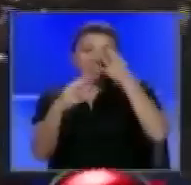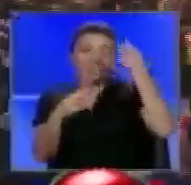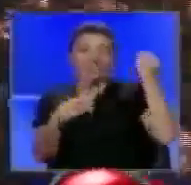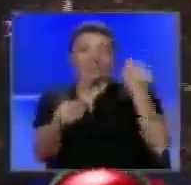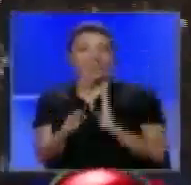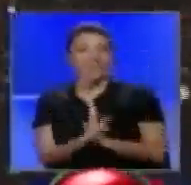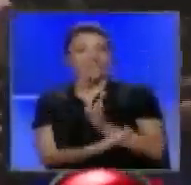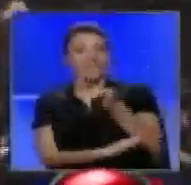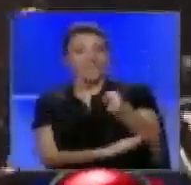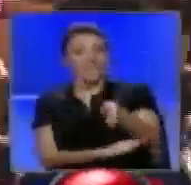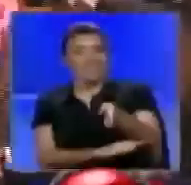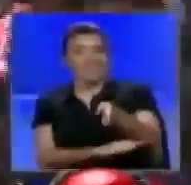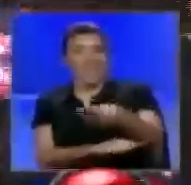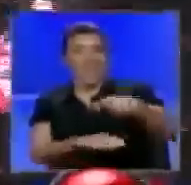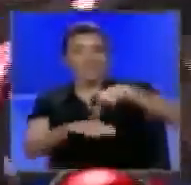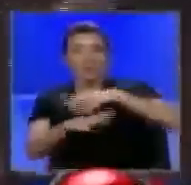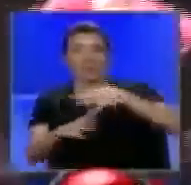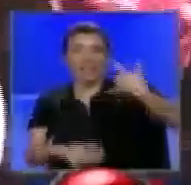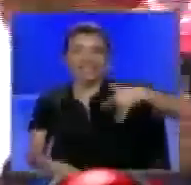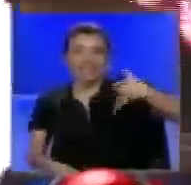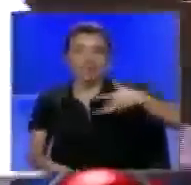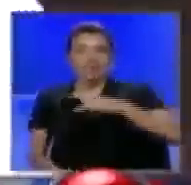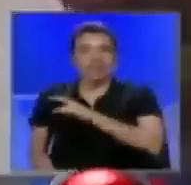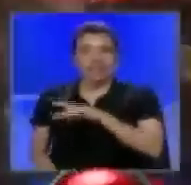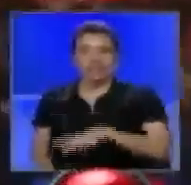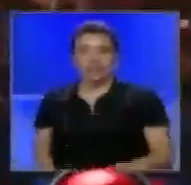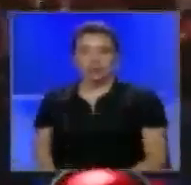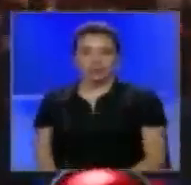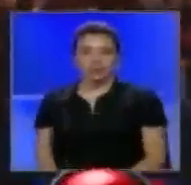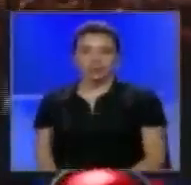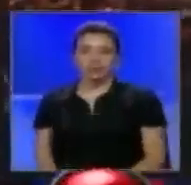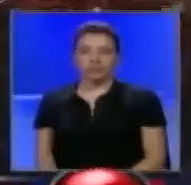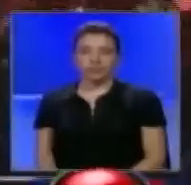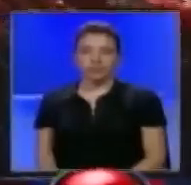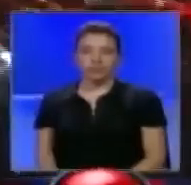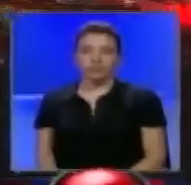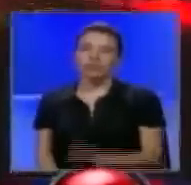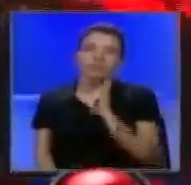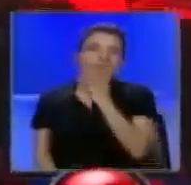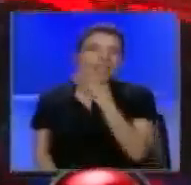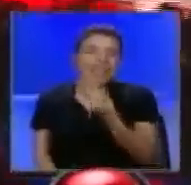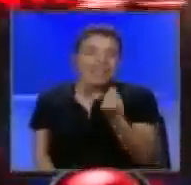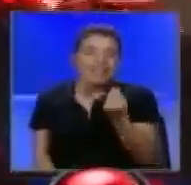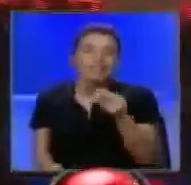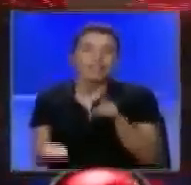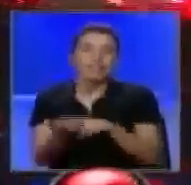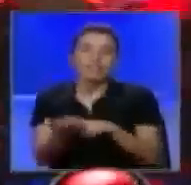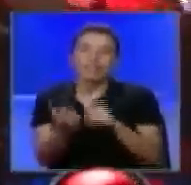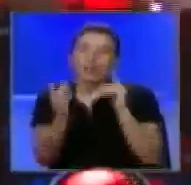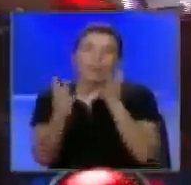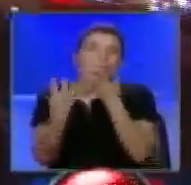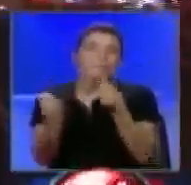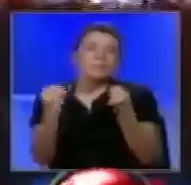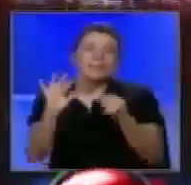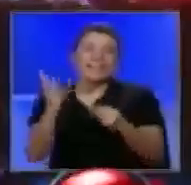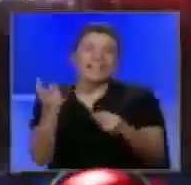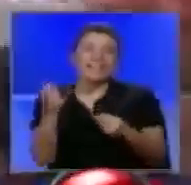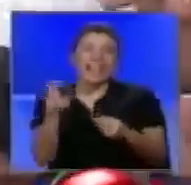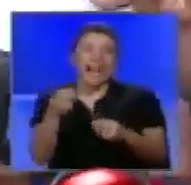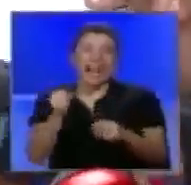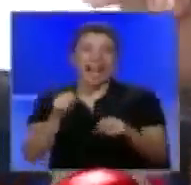haber visitado el escenario más importante de Chile. Y fue lindo, la verdad que está preciosa la Quinta Vergara